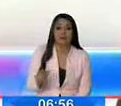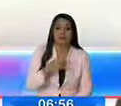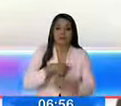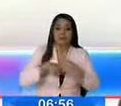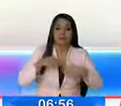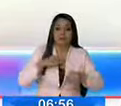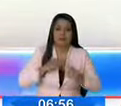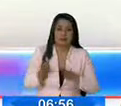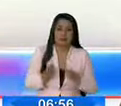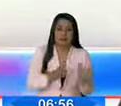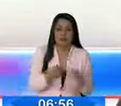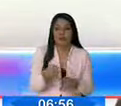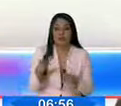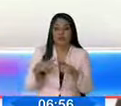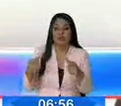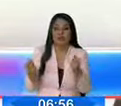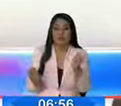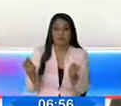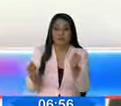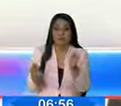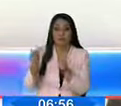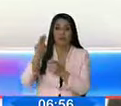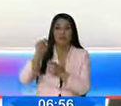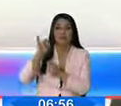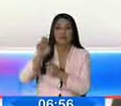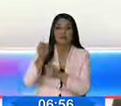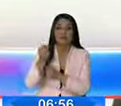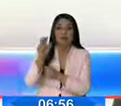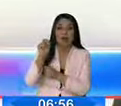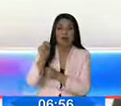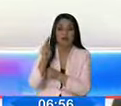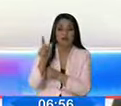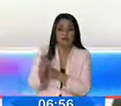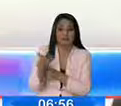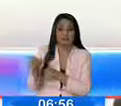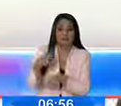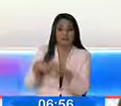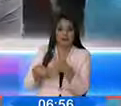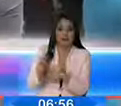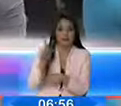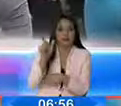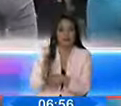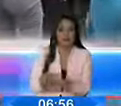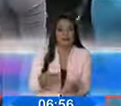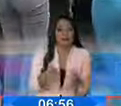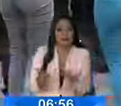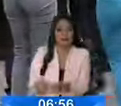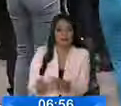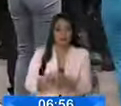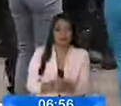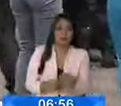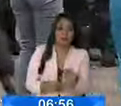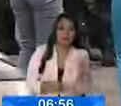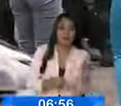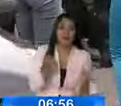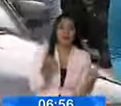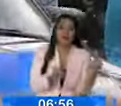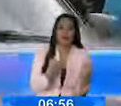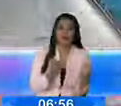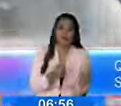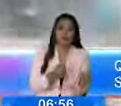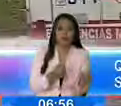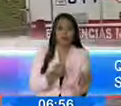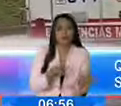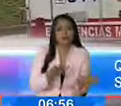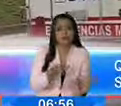el vehículo Nissan existe dos personas heridas y una persona fallecida. La persona del tercer auto siniestrado habría sido dada